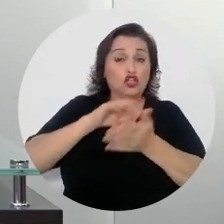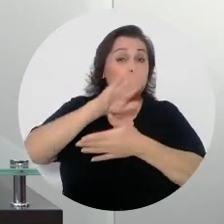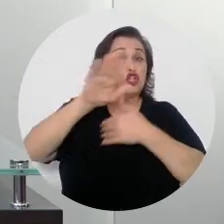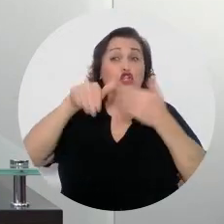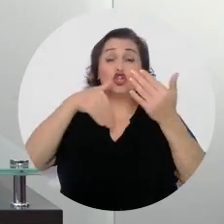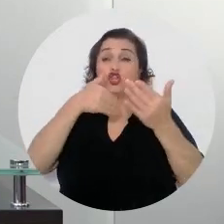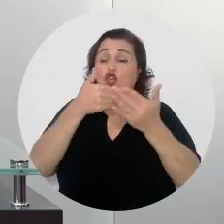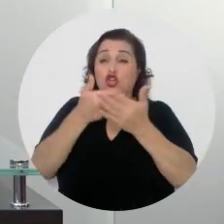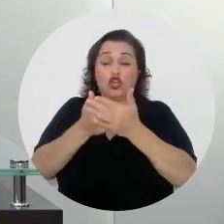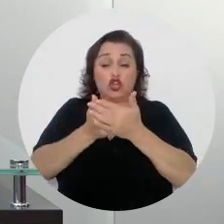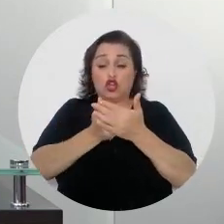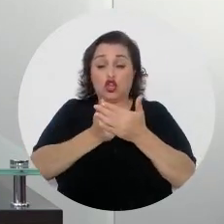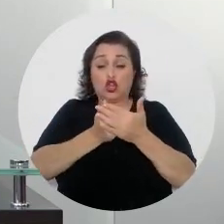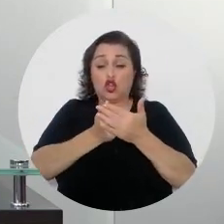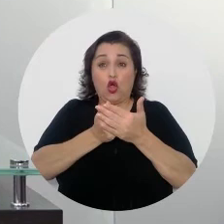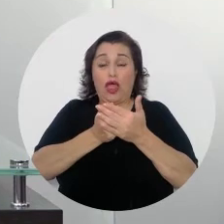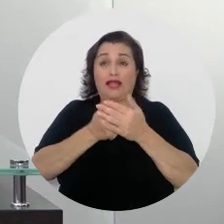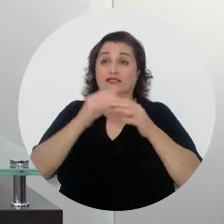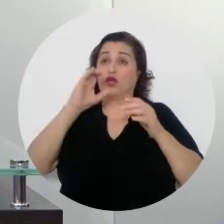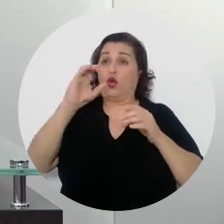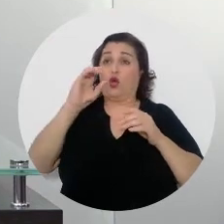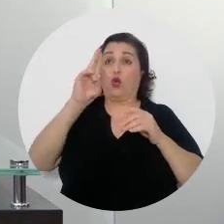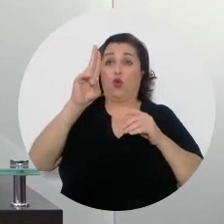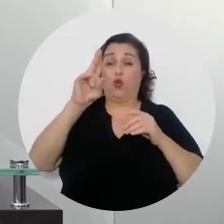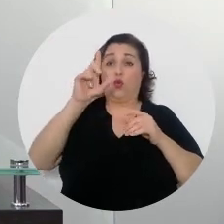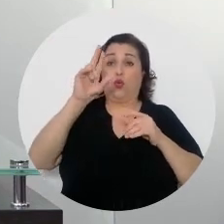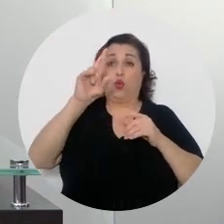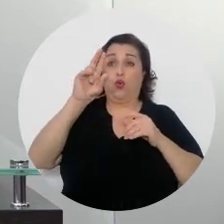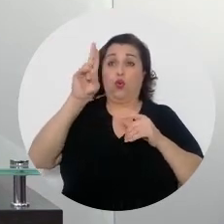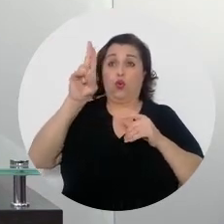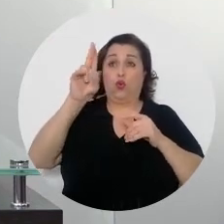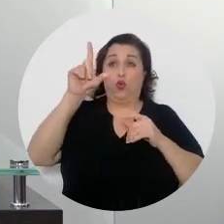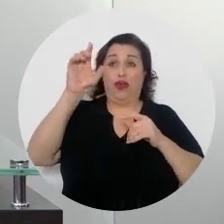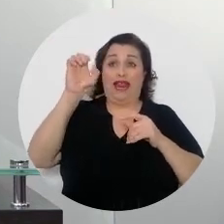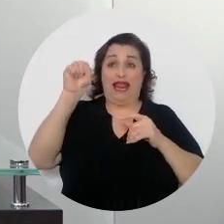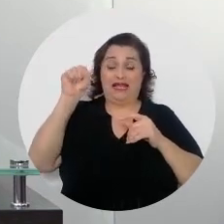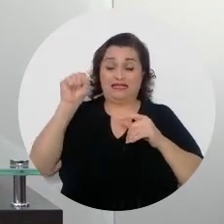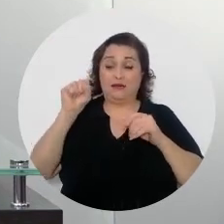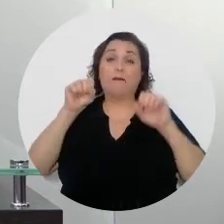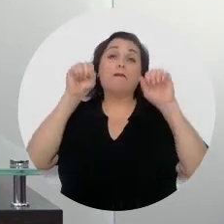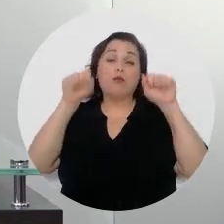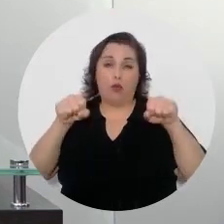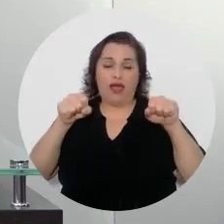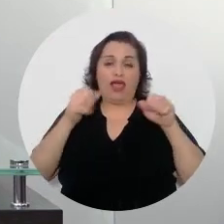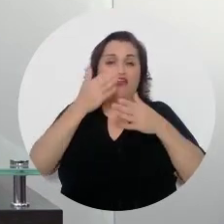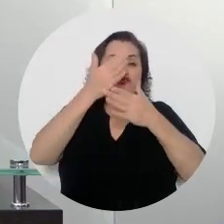no todas las circunscripciones, no todas las curules se puedan